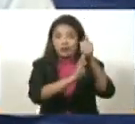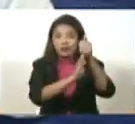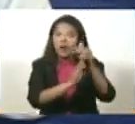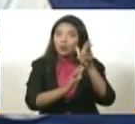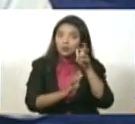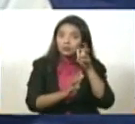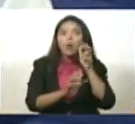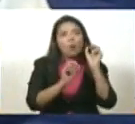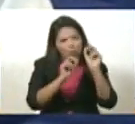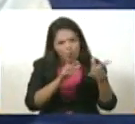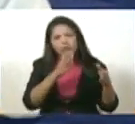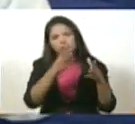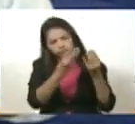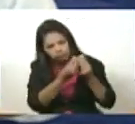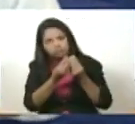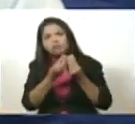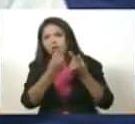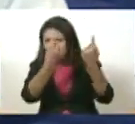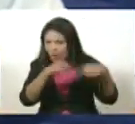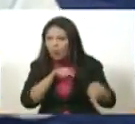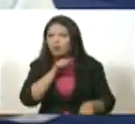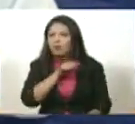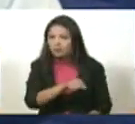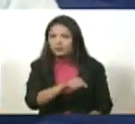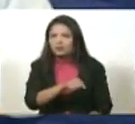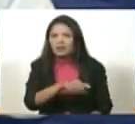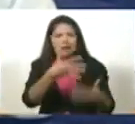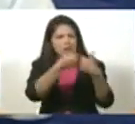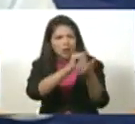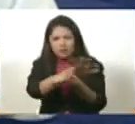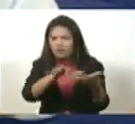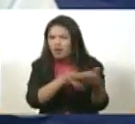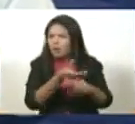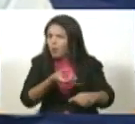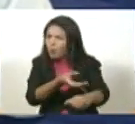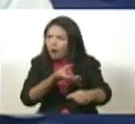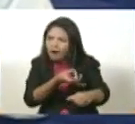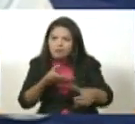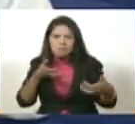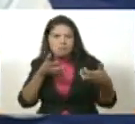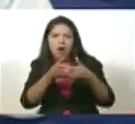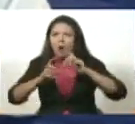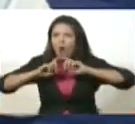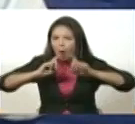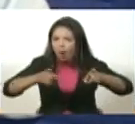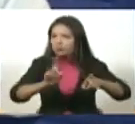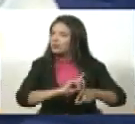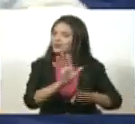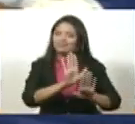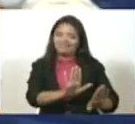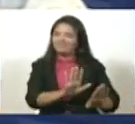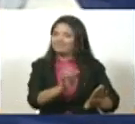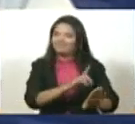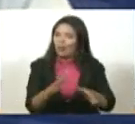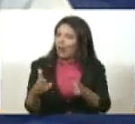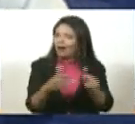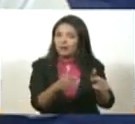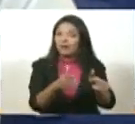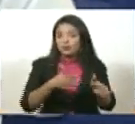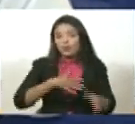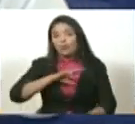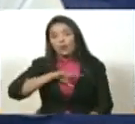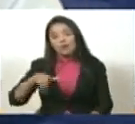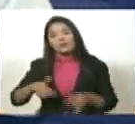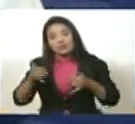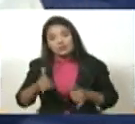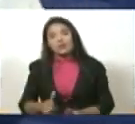Lo compartimos. Estamos de acuerdo contigo de que la violencia, de que la guarimba, de que el odio no es el camino. Que nuestros hijos e